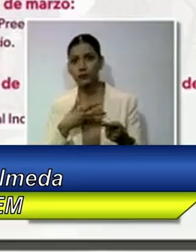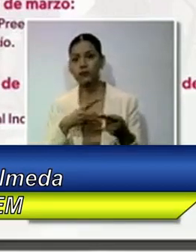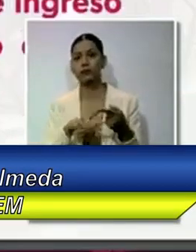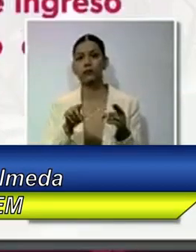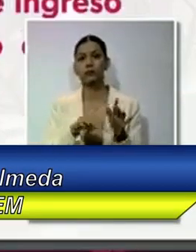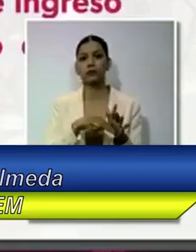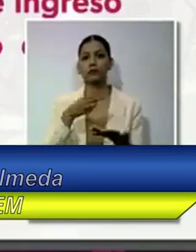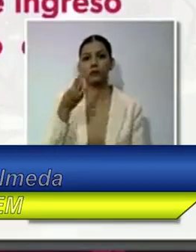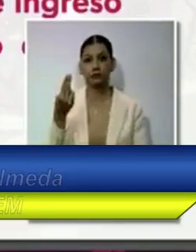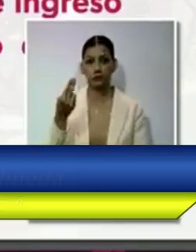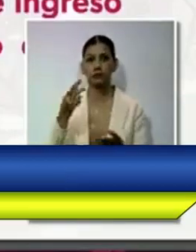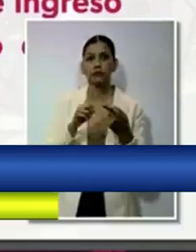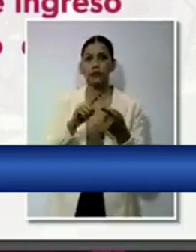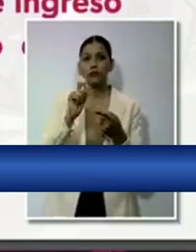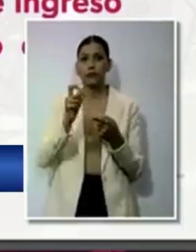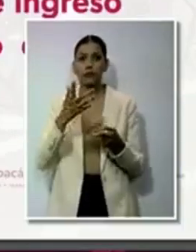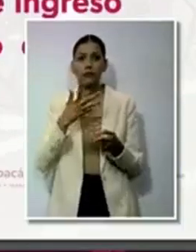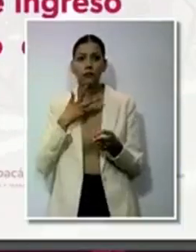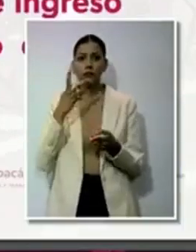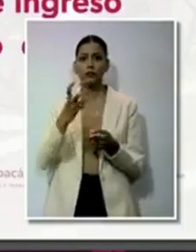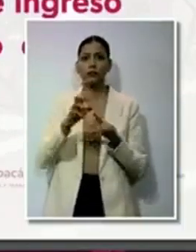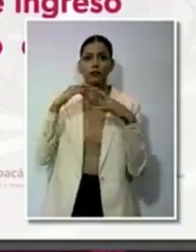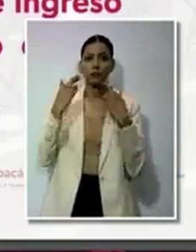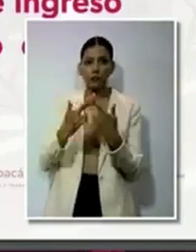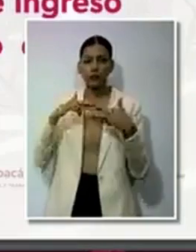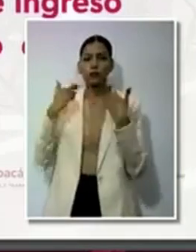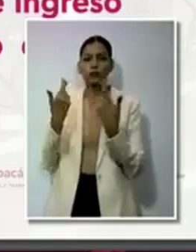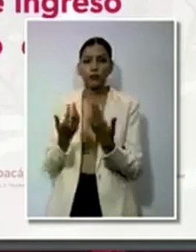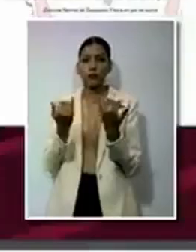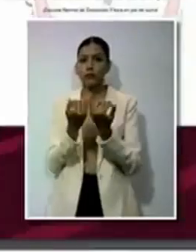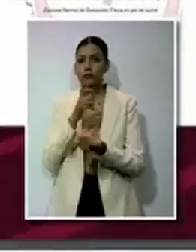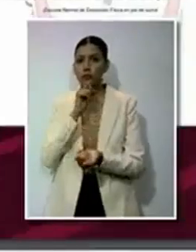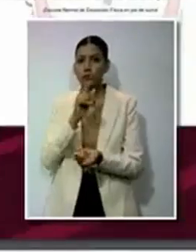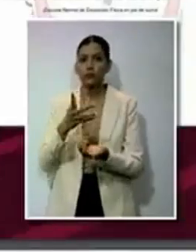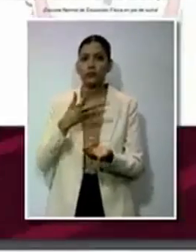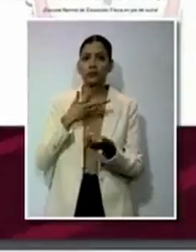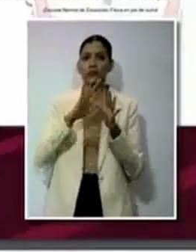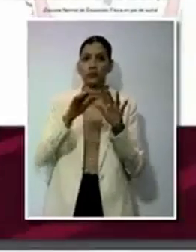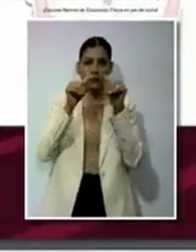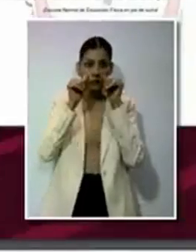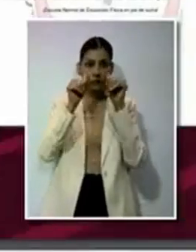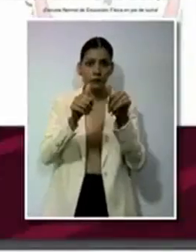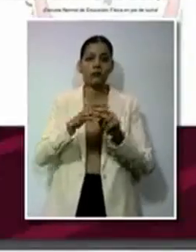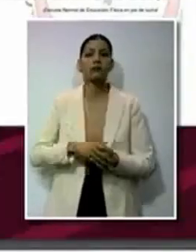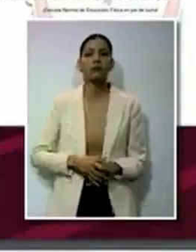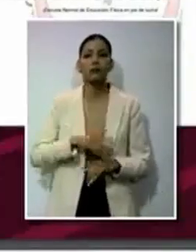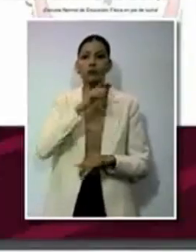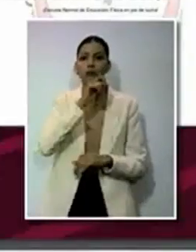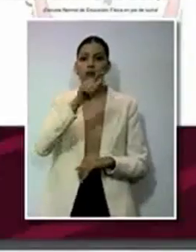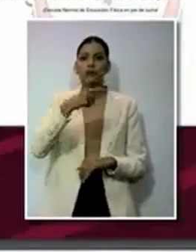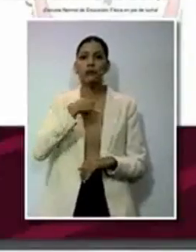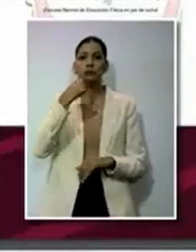las firmas de quienes estuvieron en esas reuniones, así que han sido tomados en cuenta. En cuanto a los